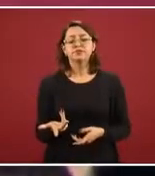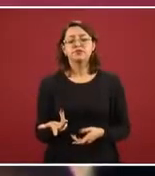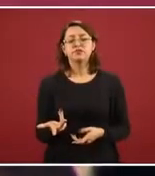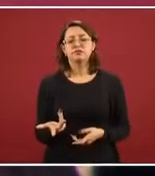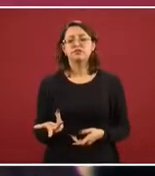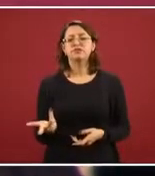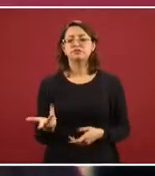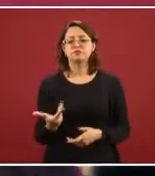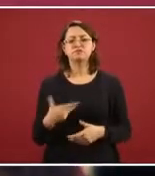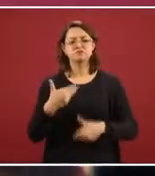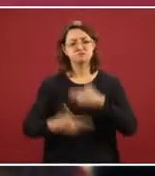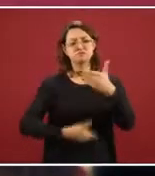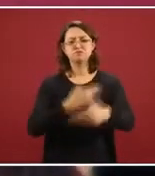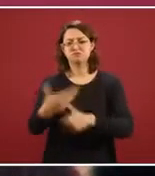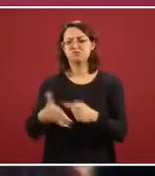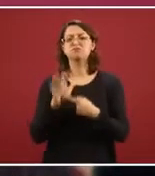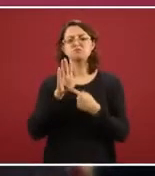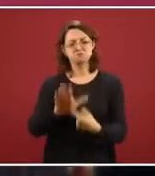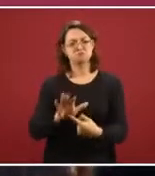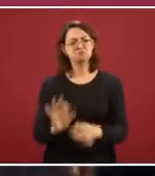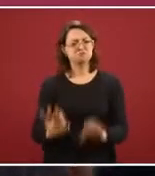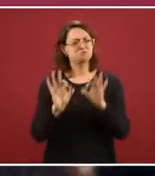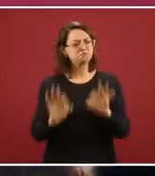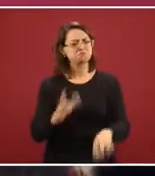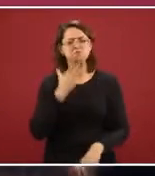buenos resultados en